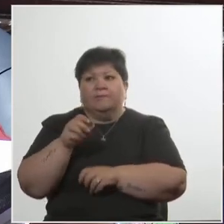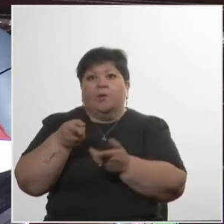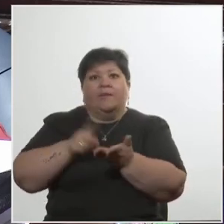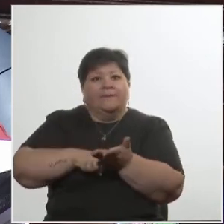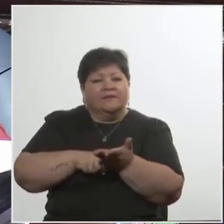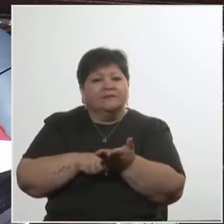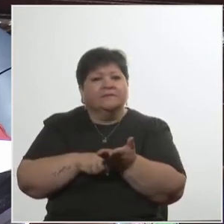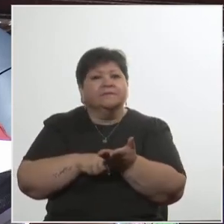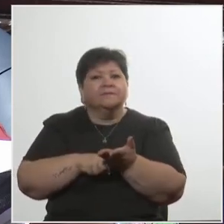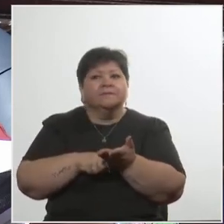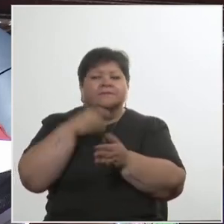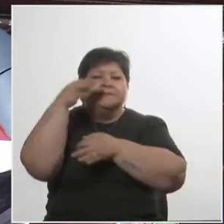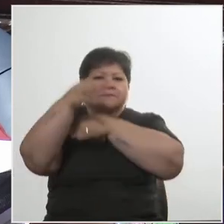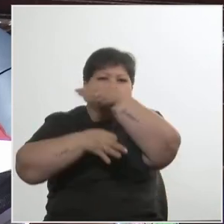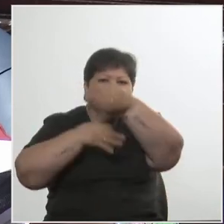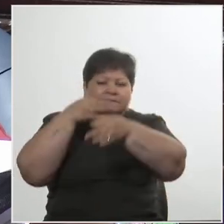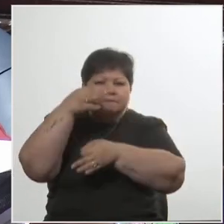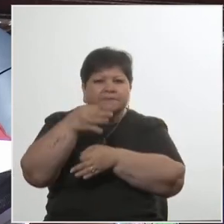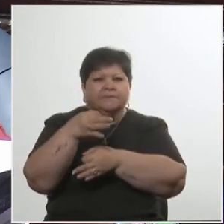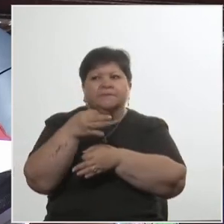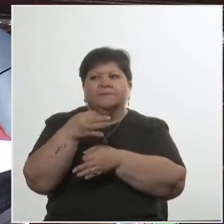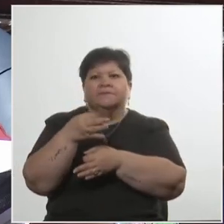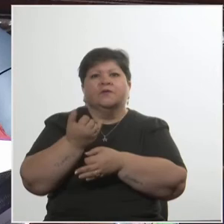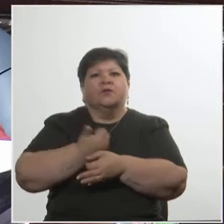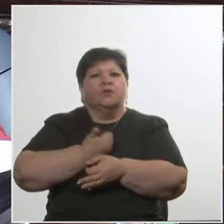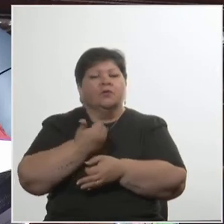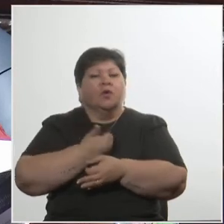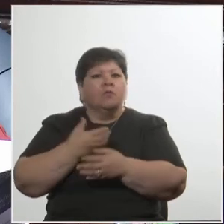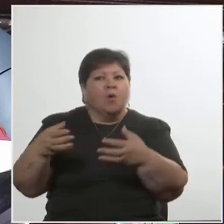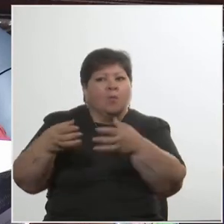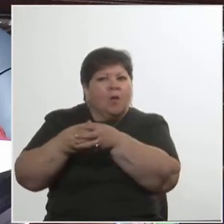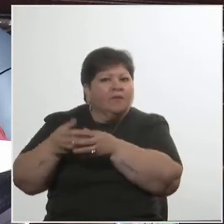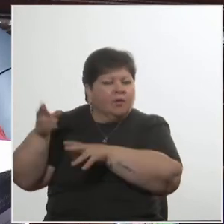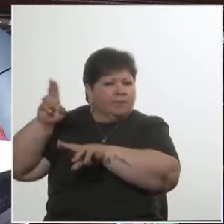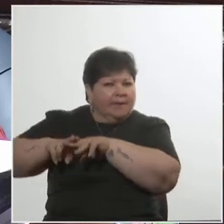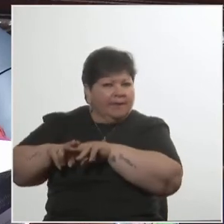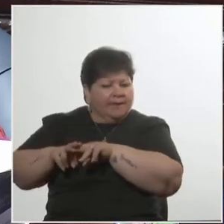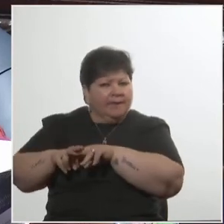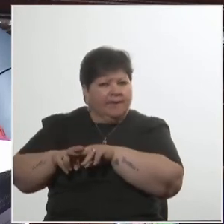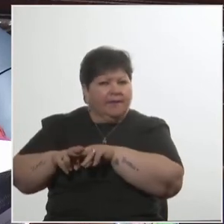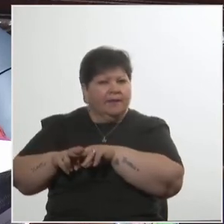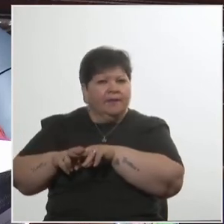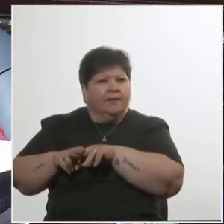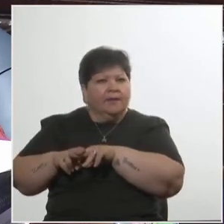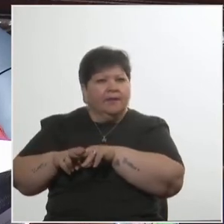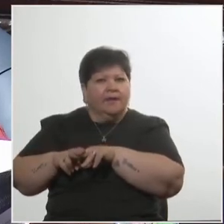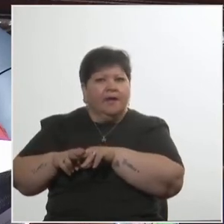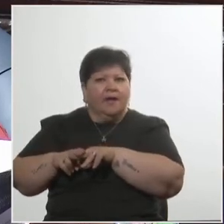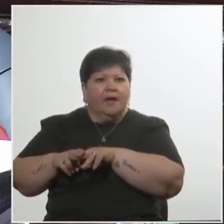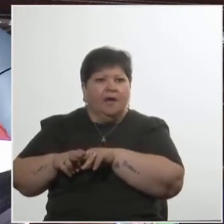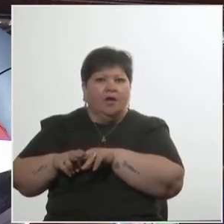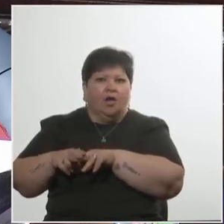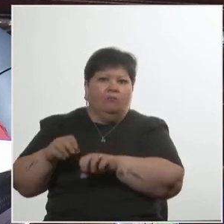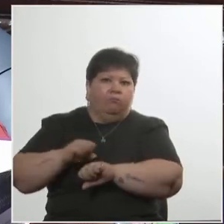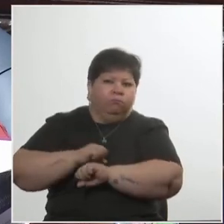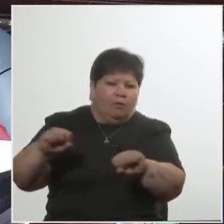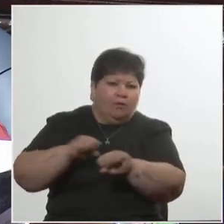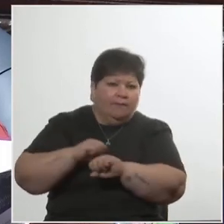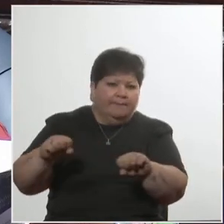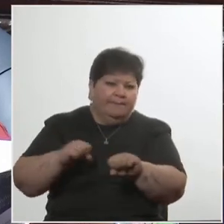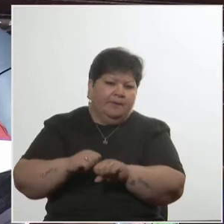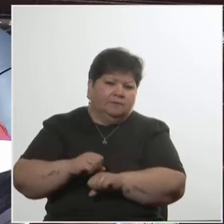además explicaba Cómo este el escuadrón de la muerte había atentado con explosivos